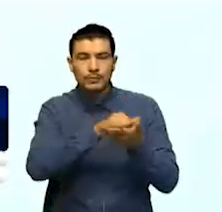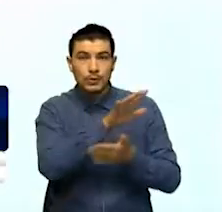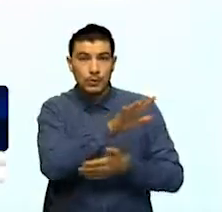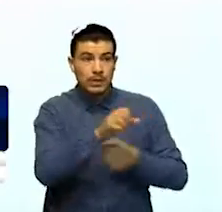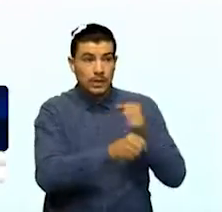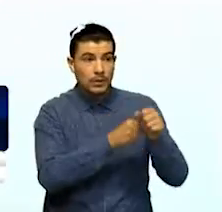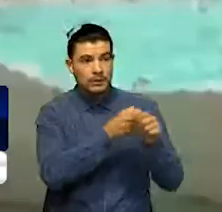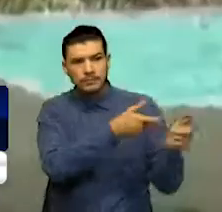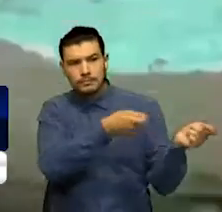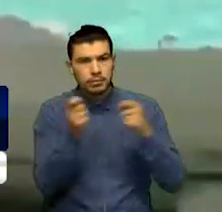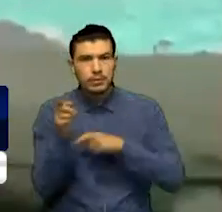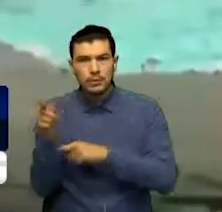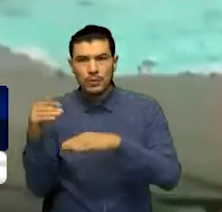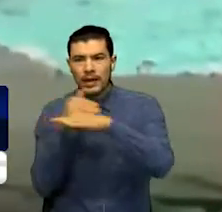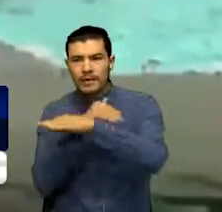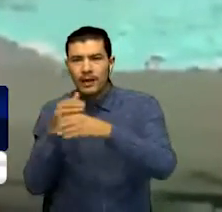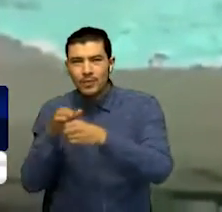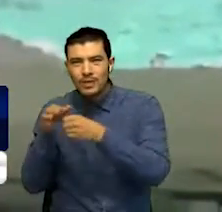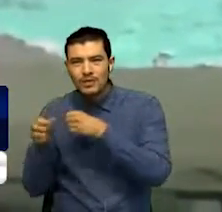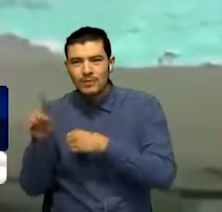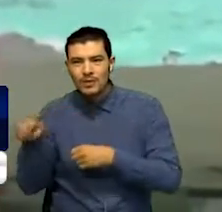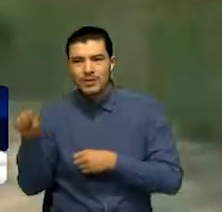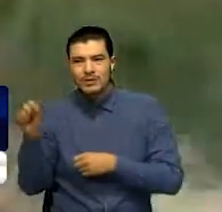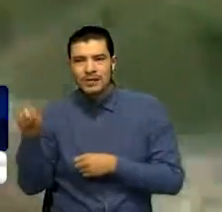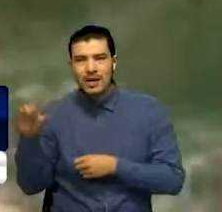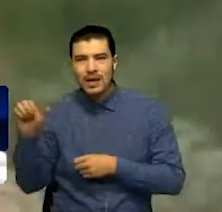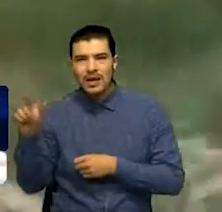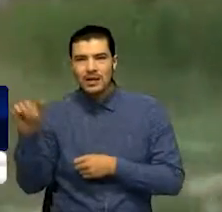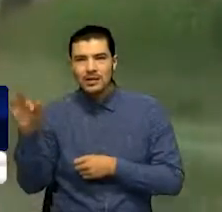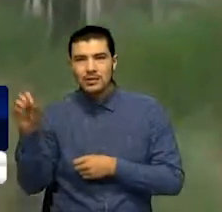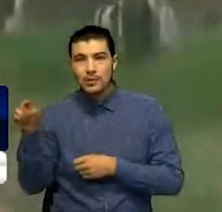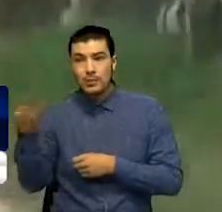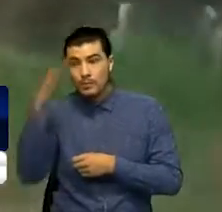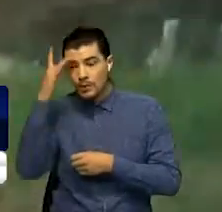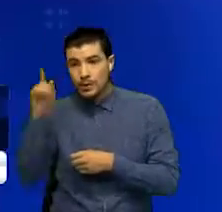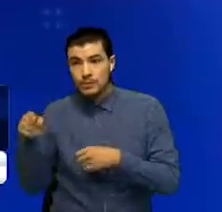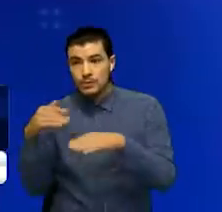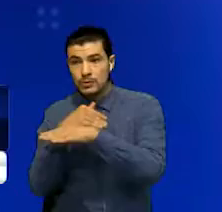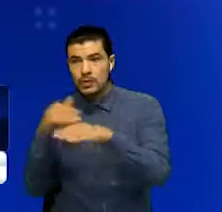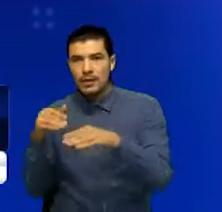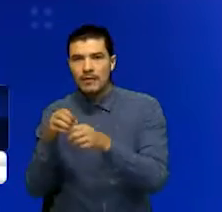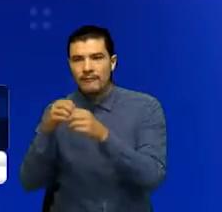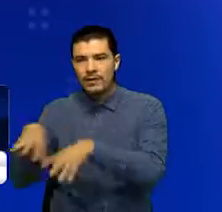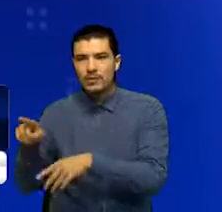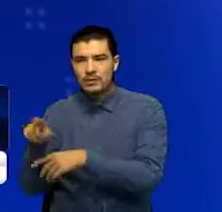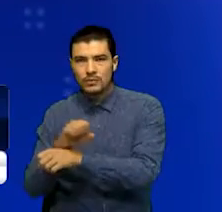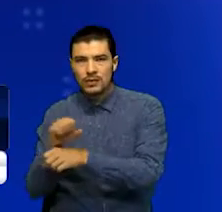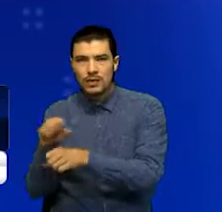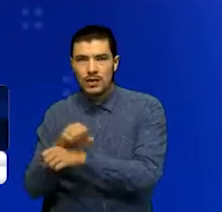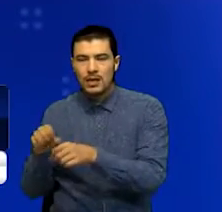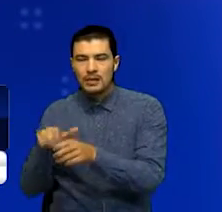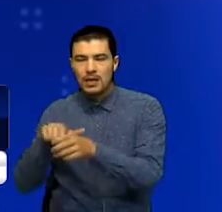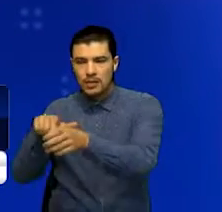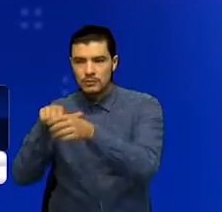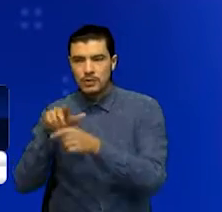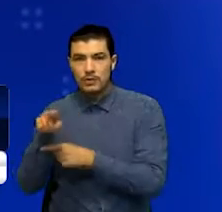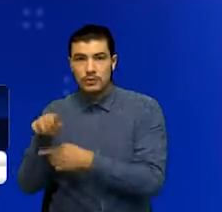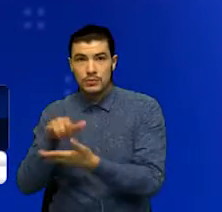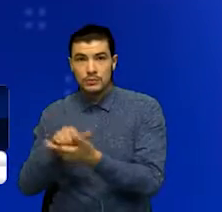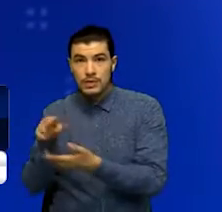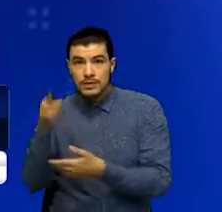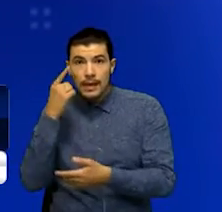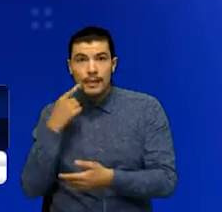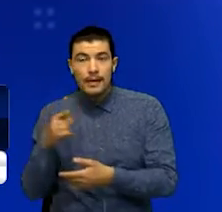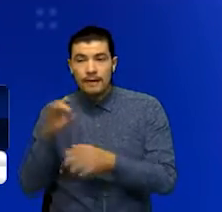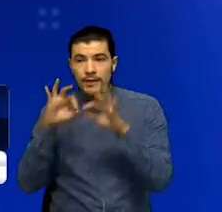que lo llevaron hacia la vía que comunica con el municipio de san calixto dado que en este tramo apareció abandonada la camioneta en que lo transportaban desde ese día su